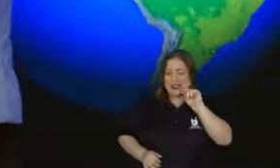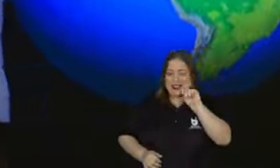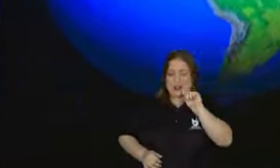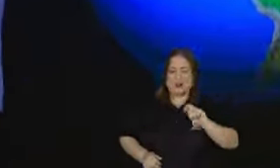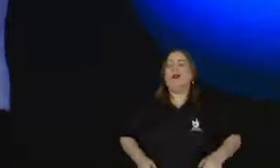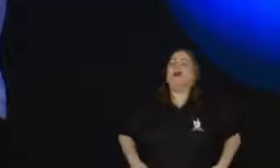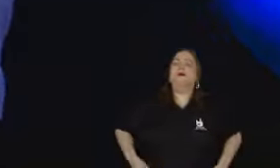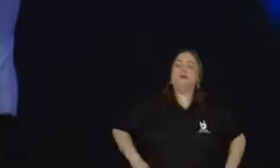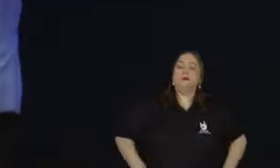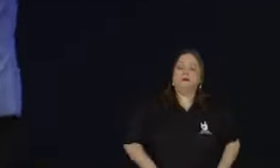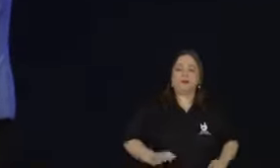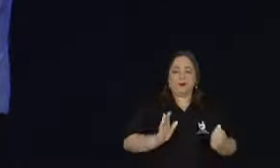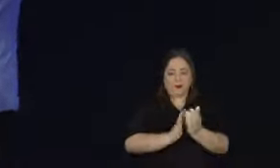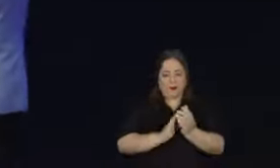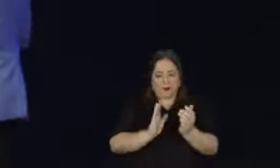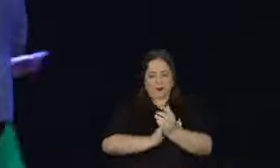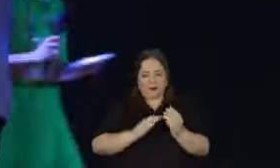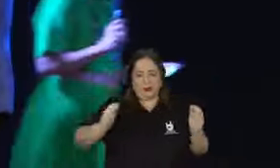Figueroa.